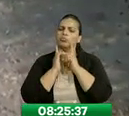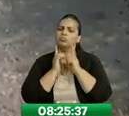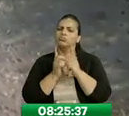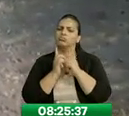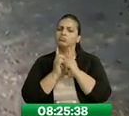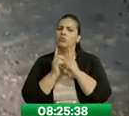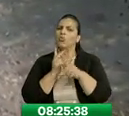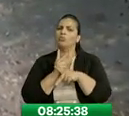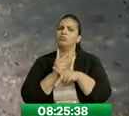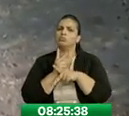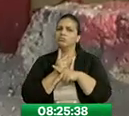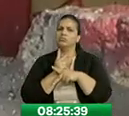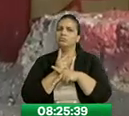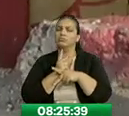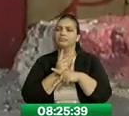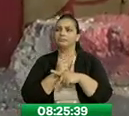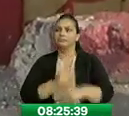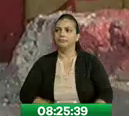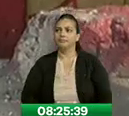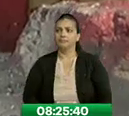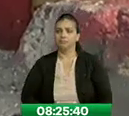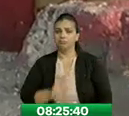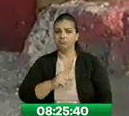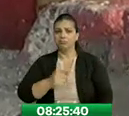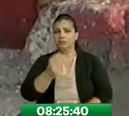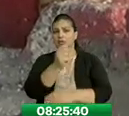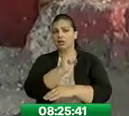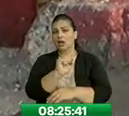primer incidente de tránsito que se registra en este sitio.